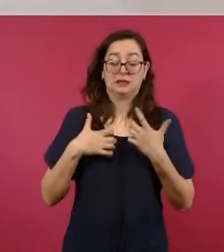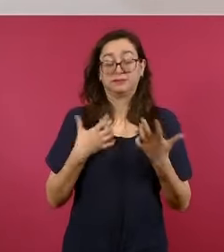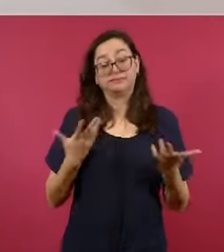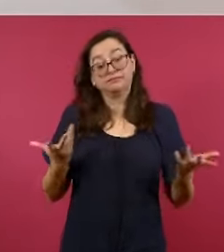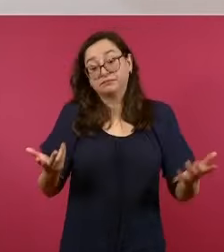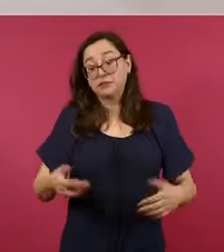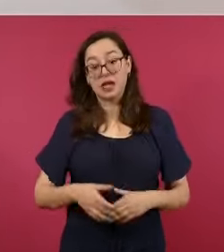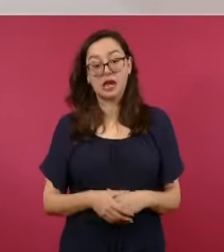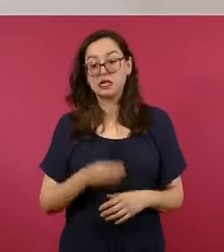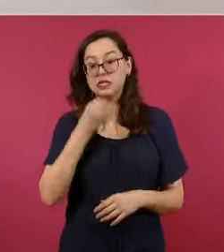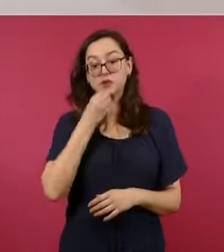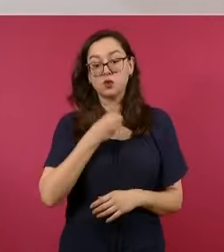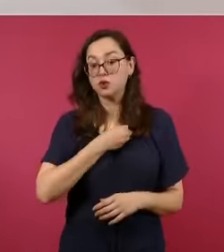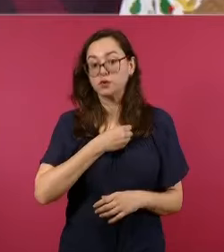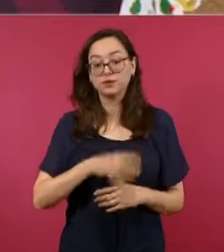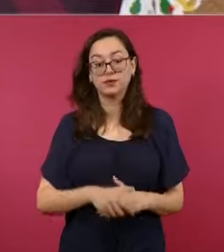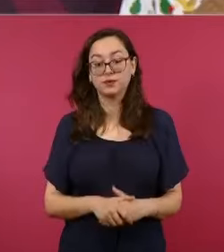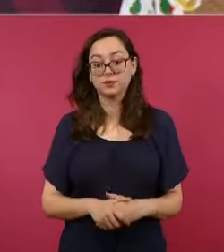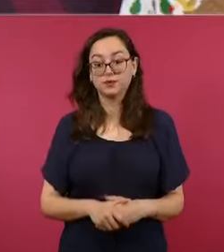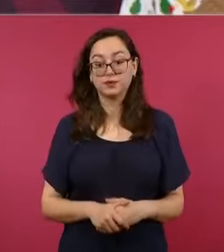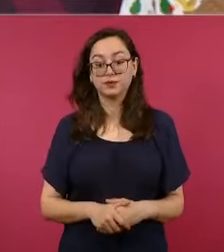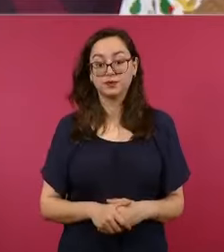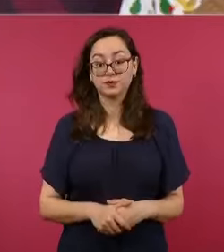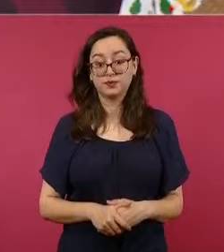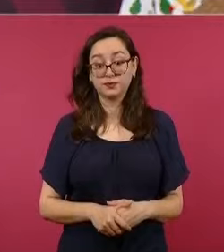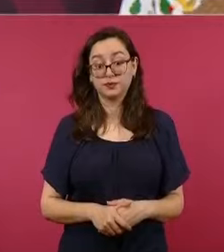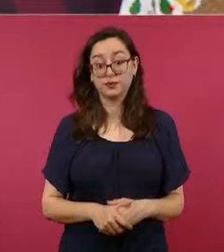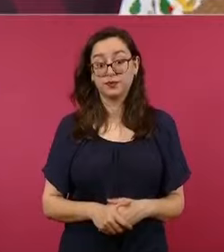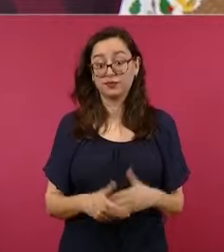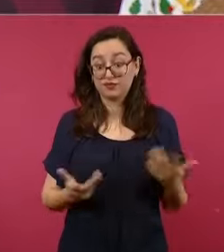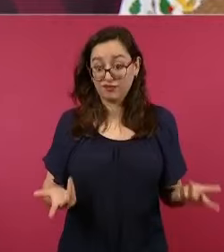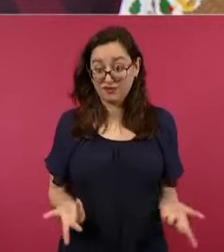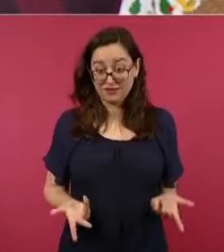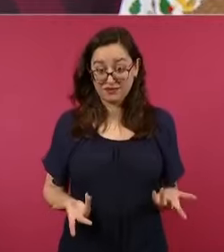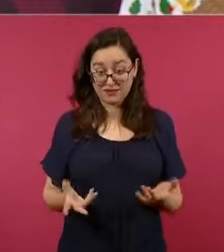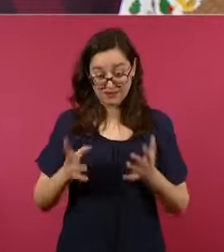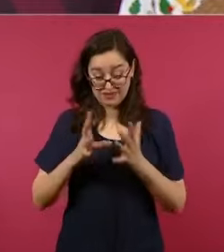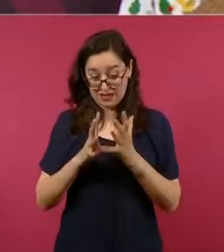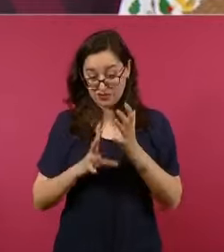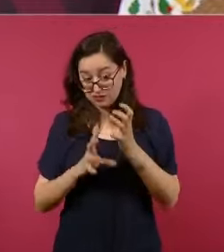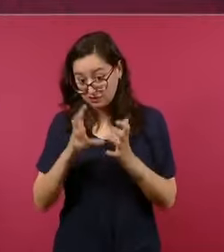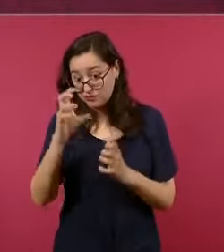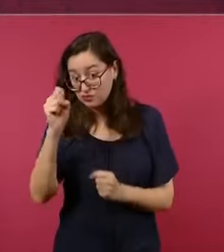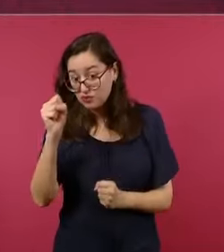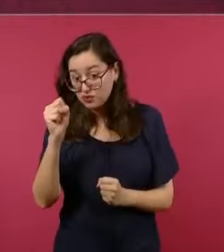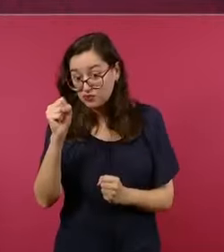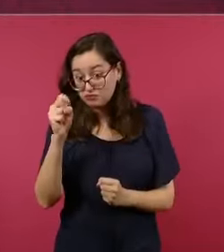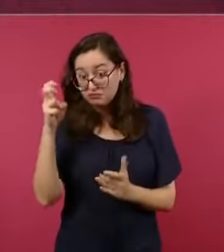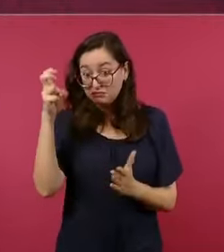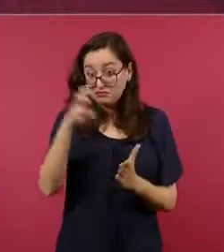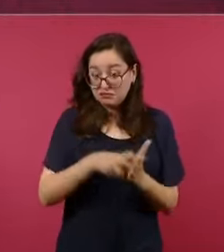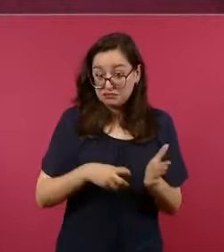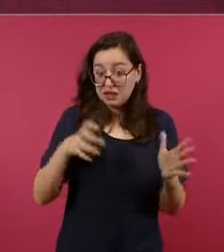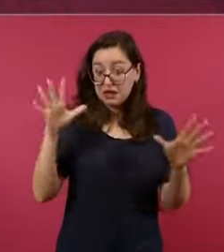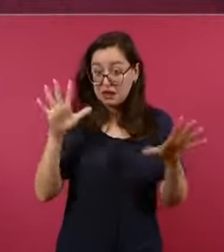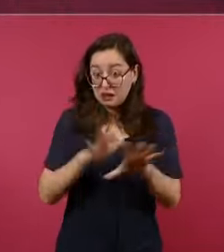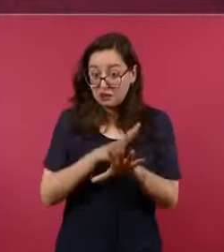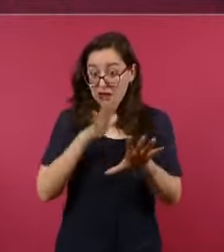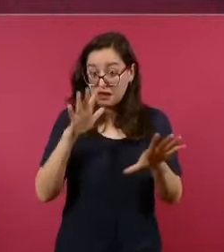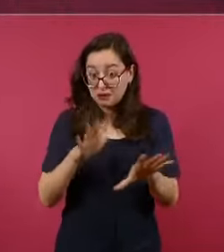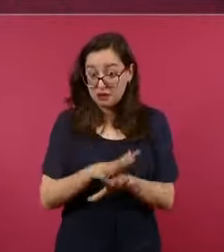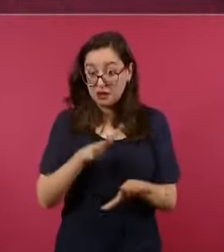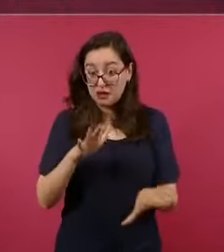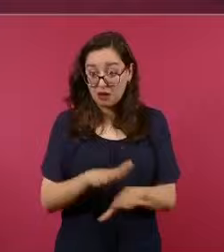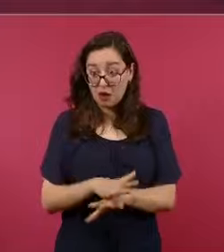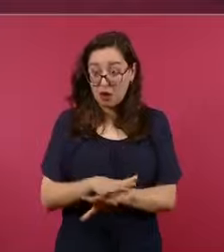lo que hicieron con la Constitución Bueno ya lo hemos dicho muchas veces pero de eso no se